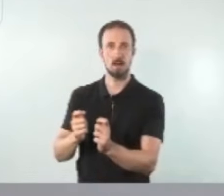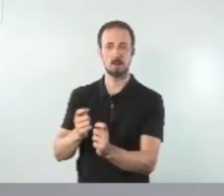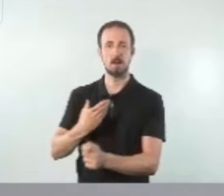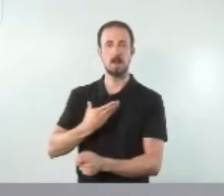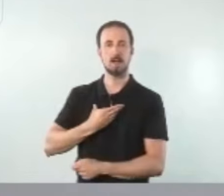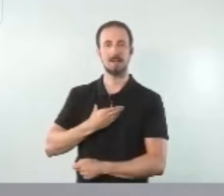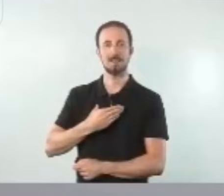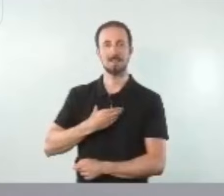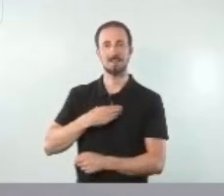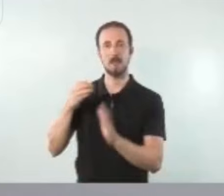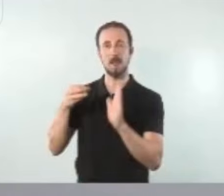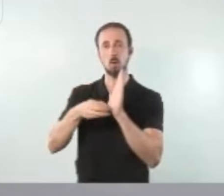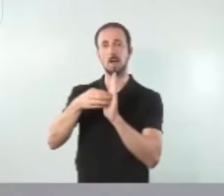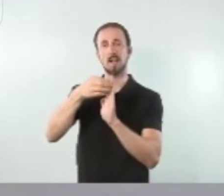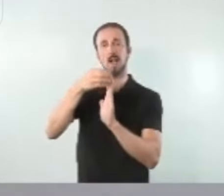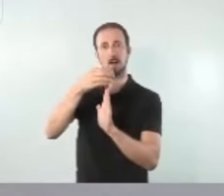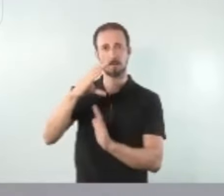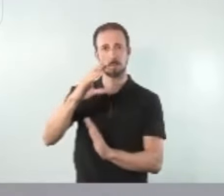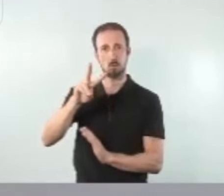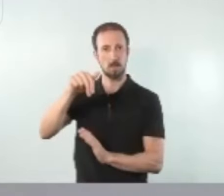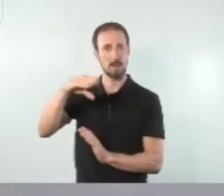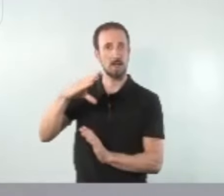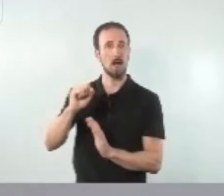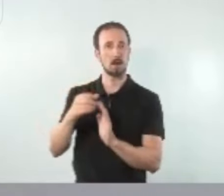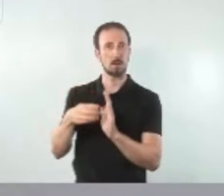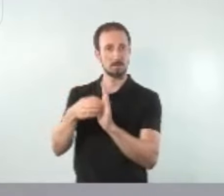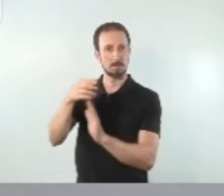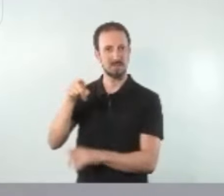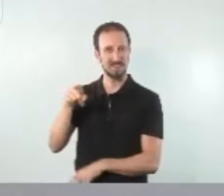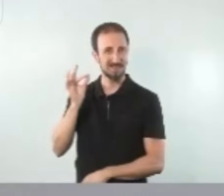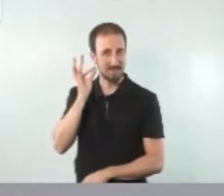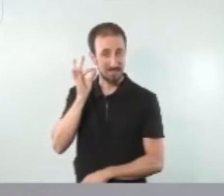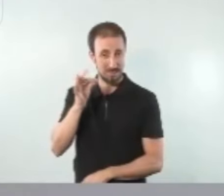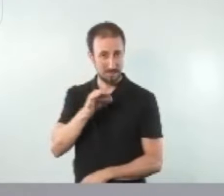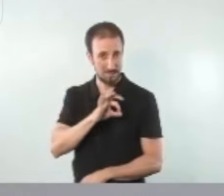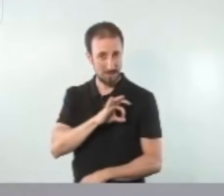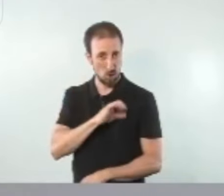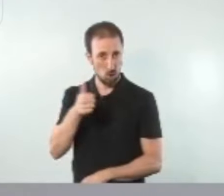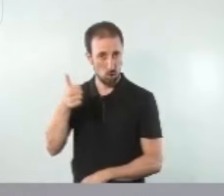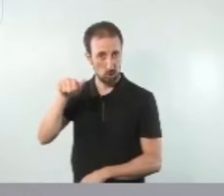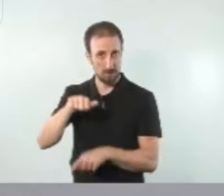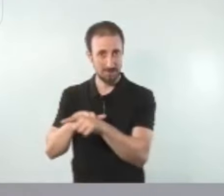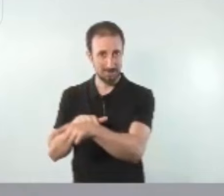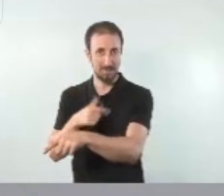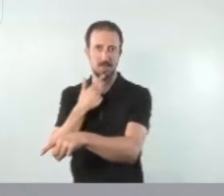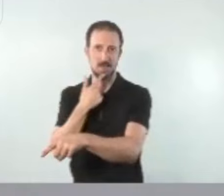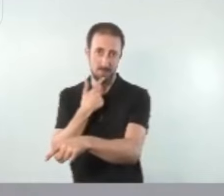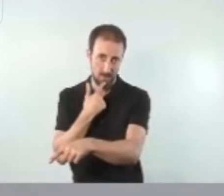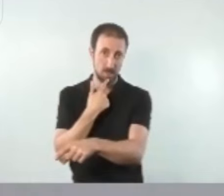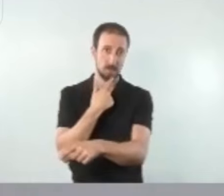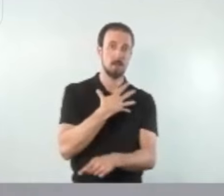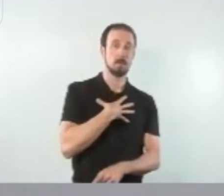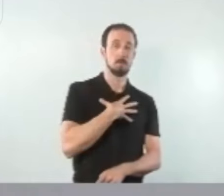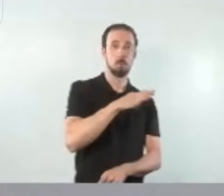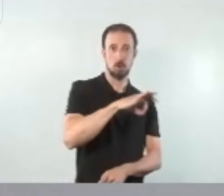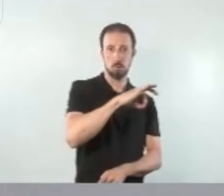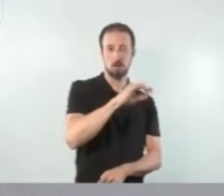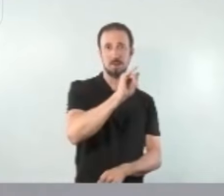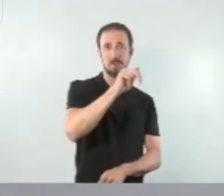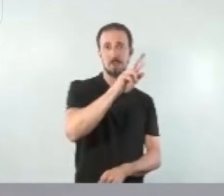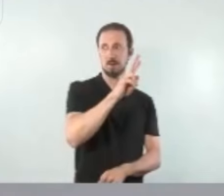de Cuenca que decía este señor en televisión que Irene Montero, la ministra Irene